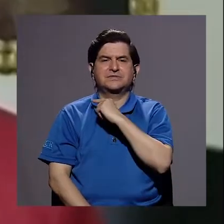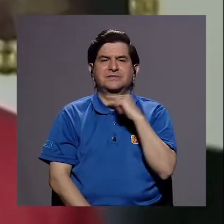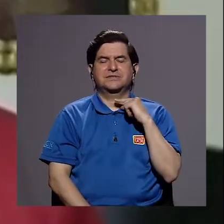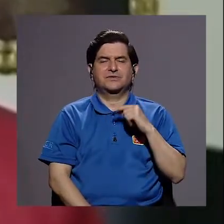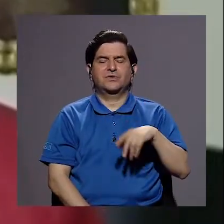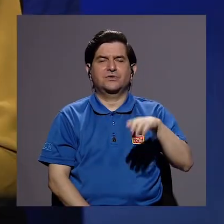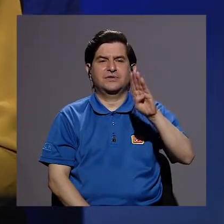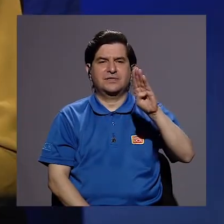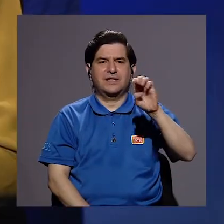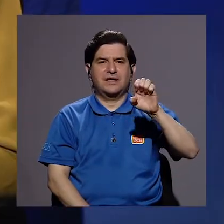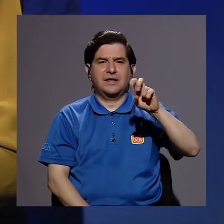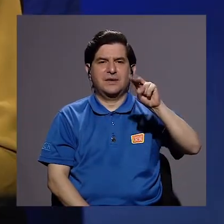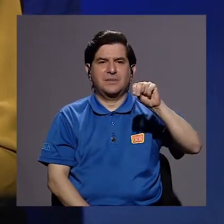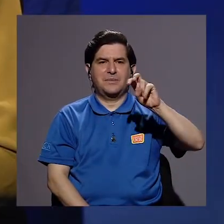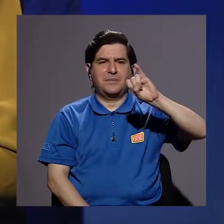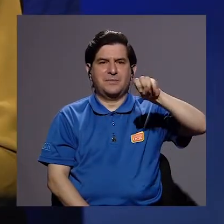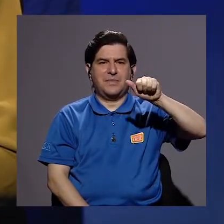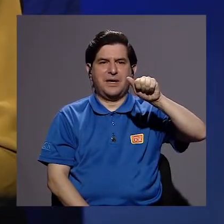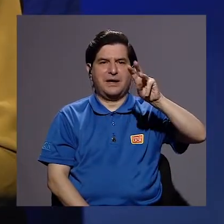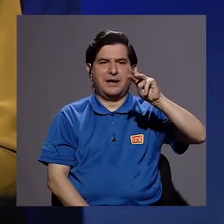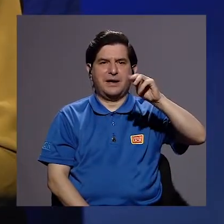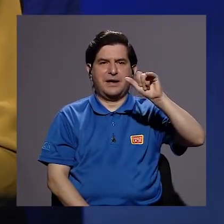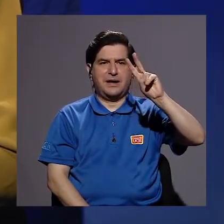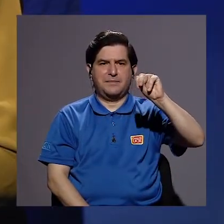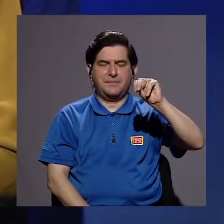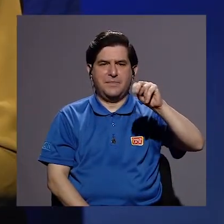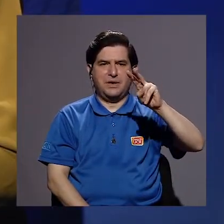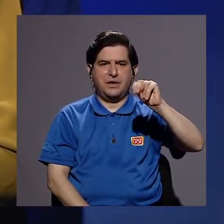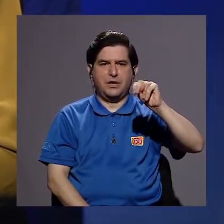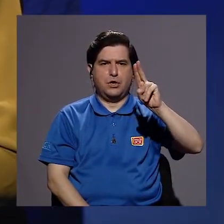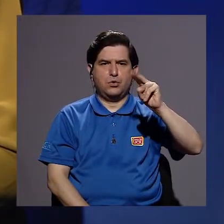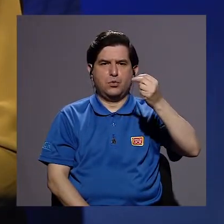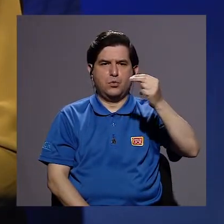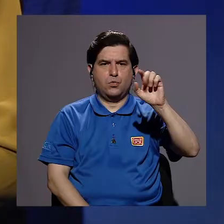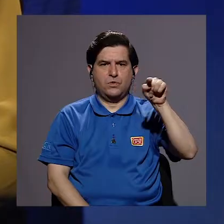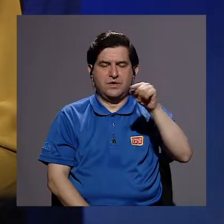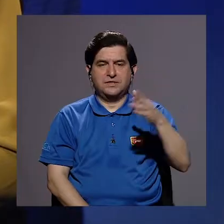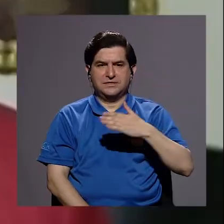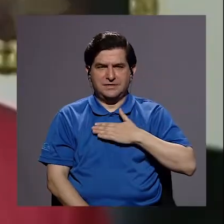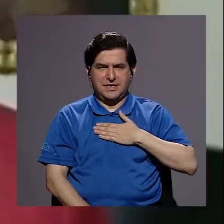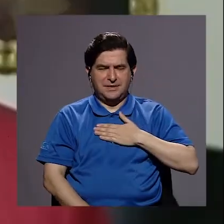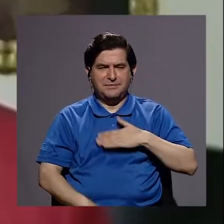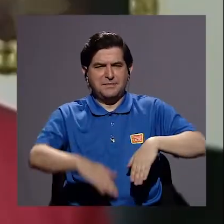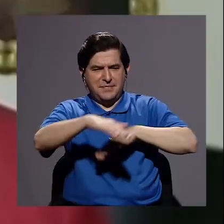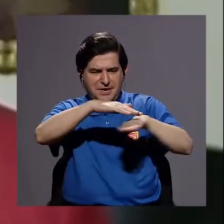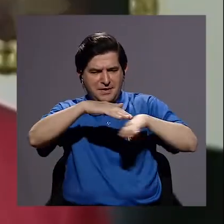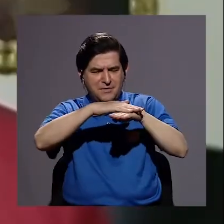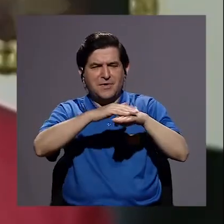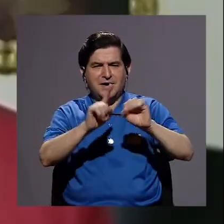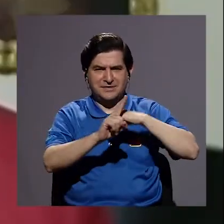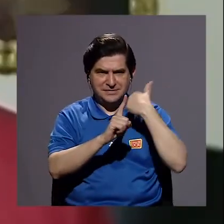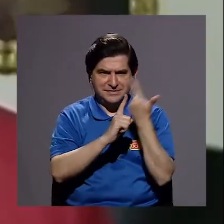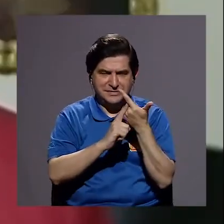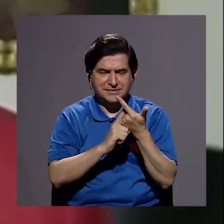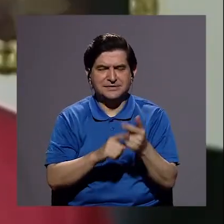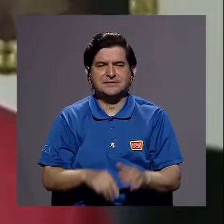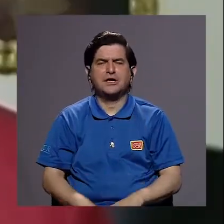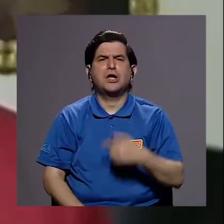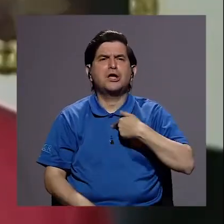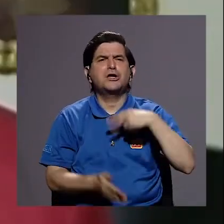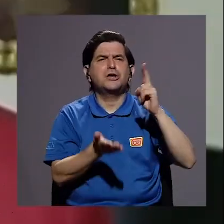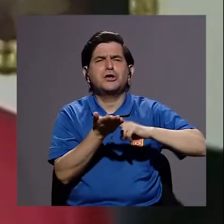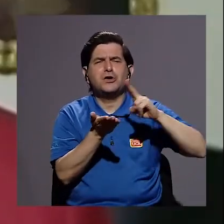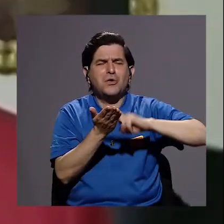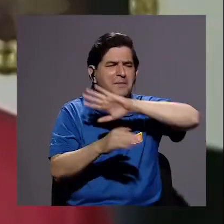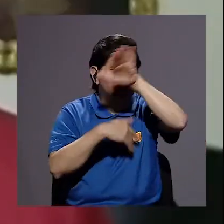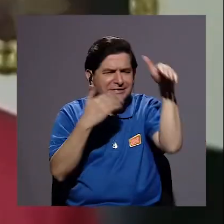Benjamín Núñez. El padre Benjamín Núñez me dio fundamentos de sociología. Y de ahí en adelante yo creo que yo